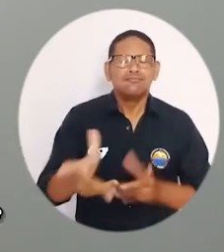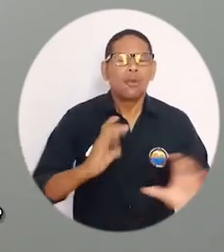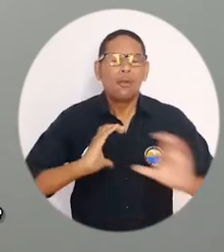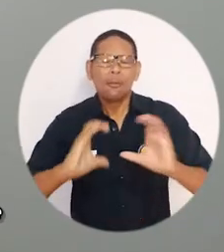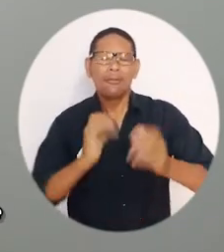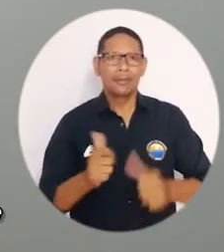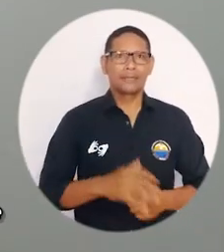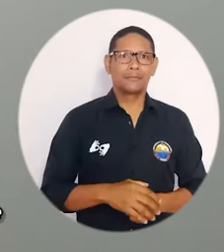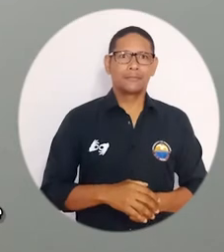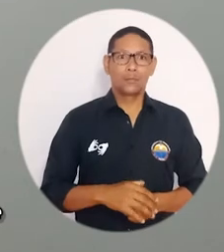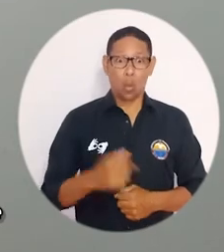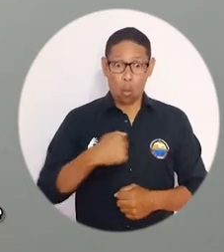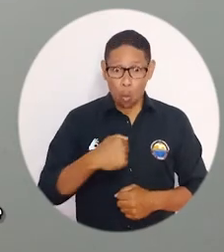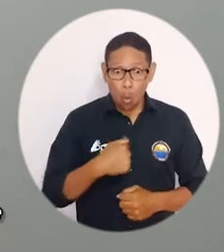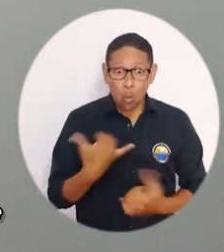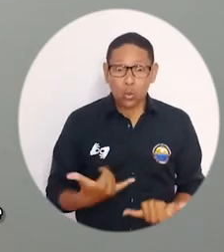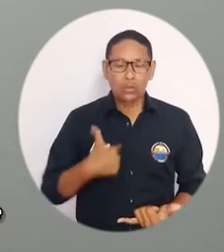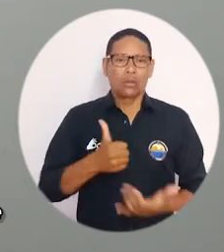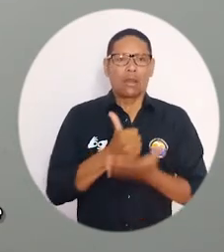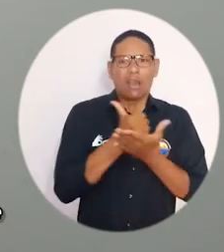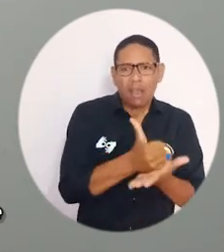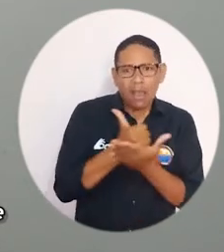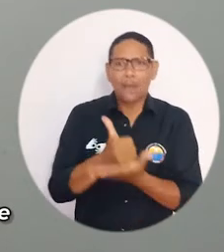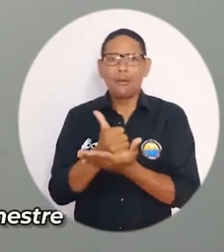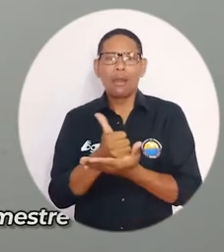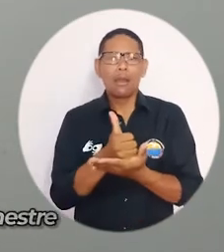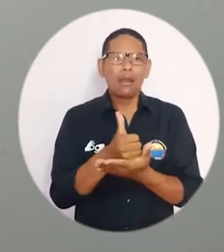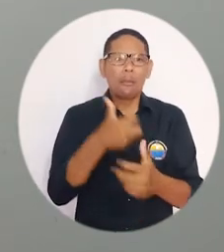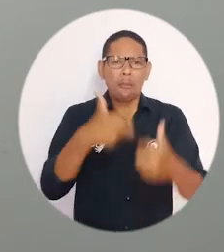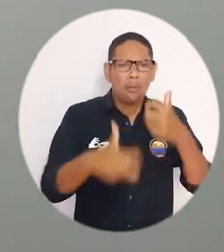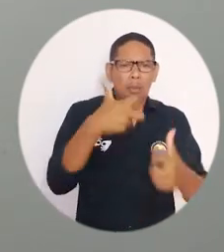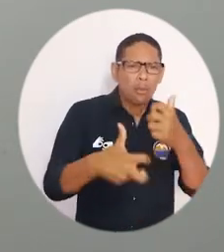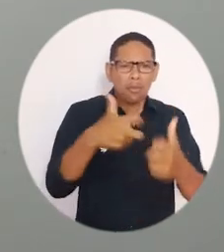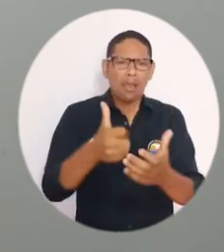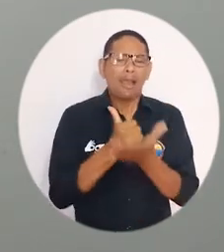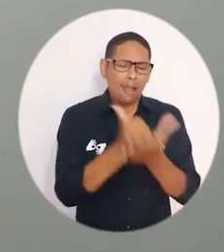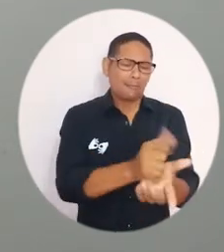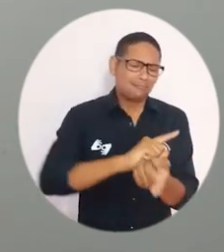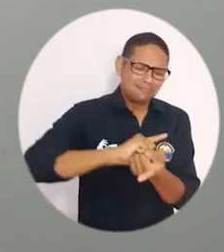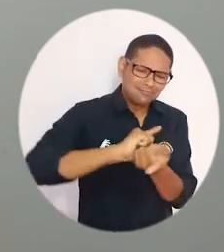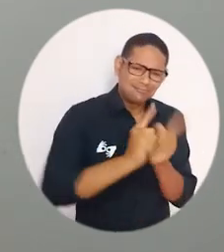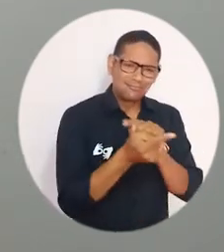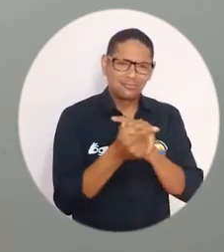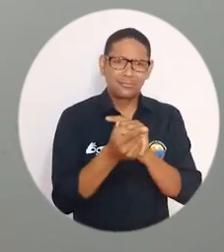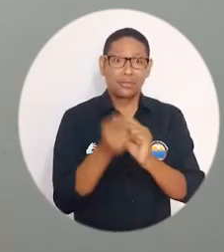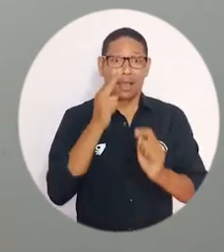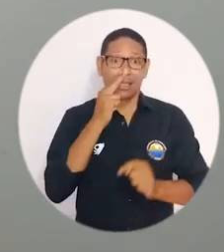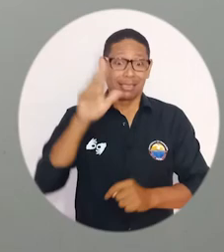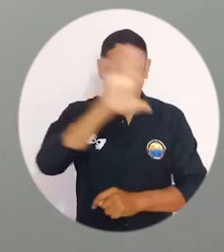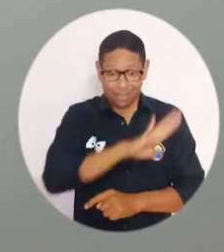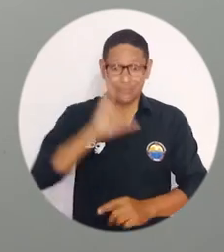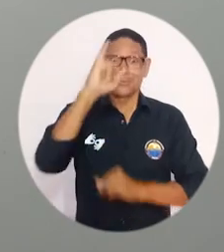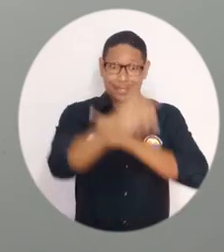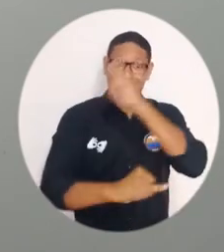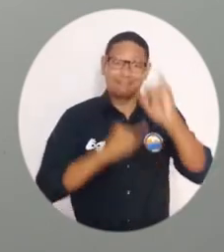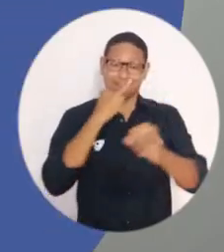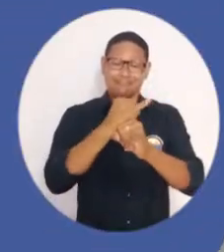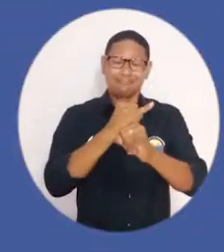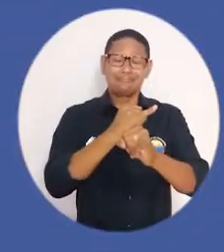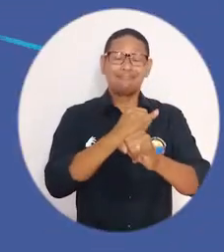comunicación. Hoy soy agente de cambio que contribuye a la solución de problemáticas sociales a nivel nacional e